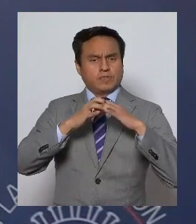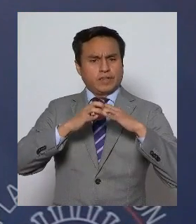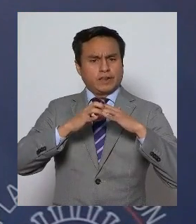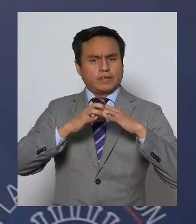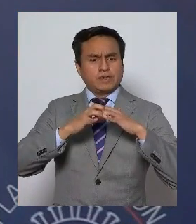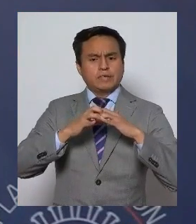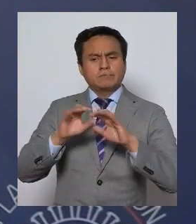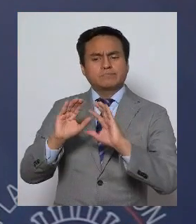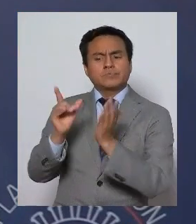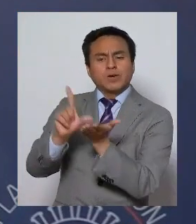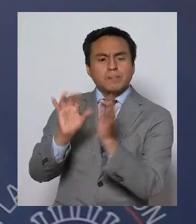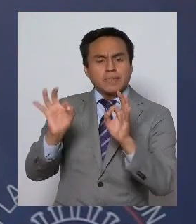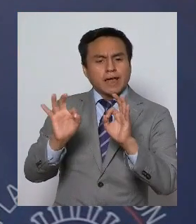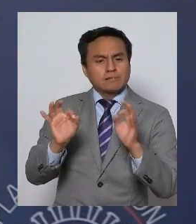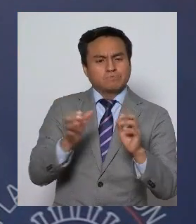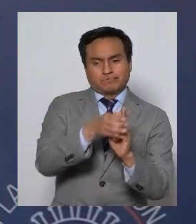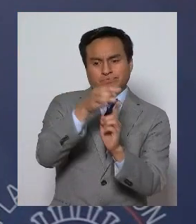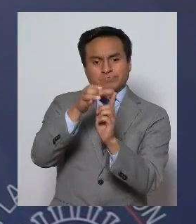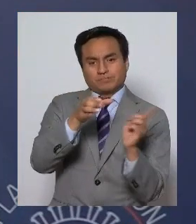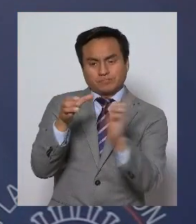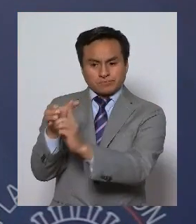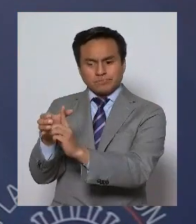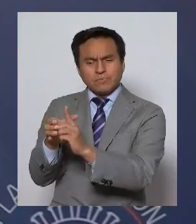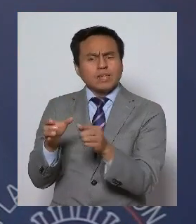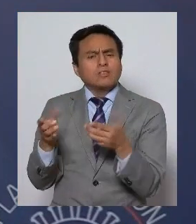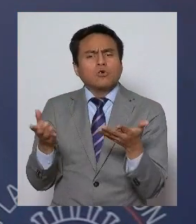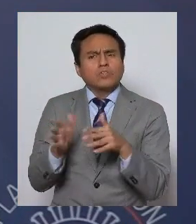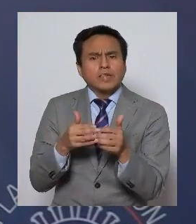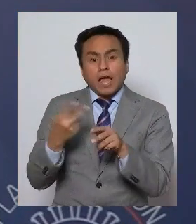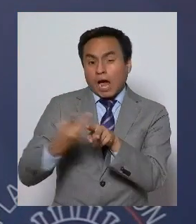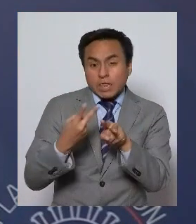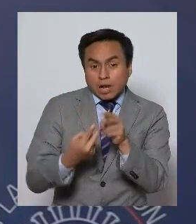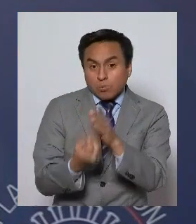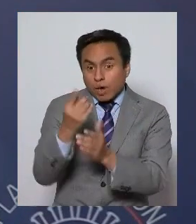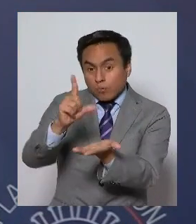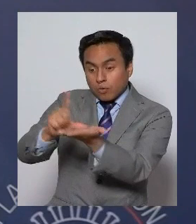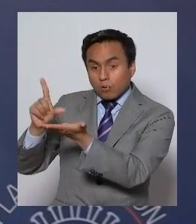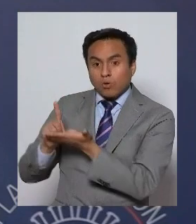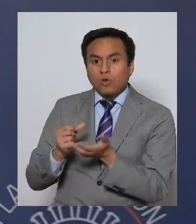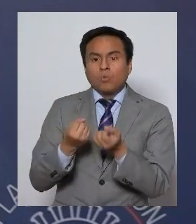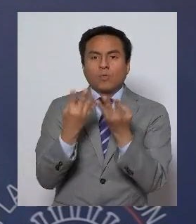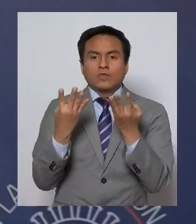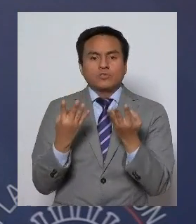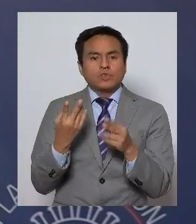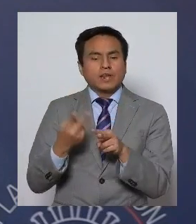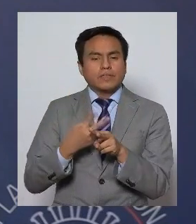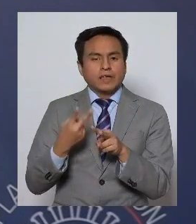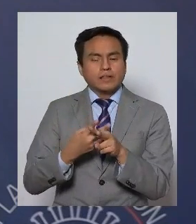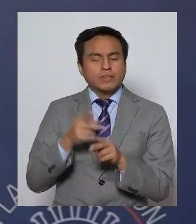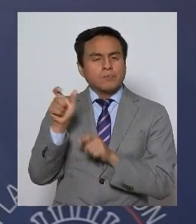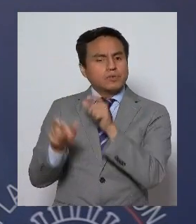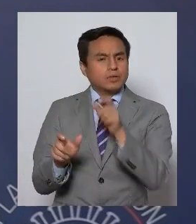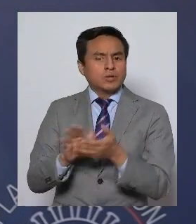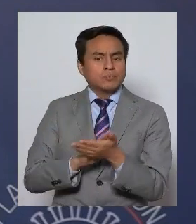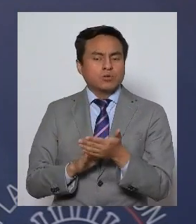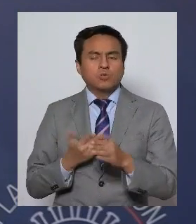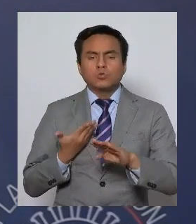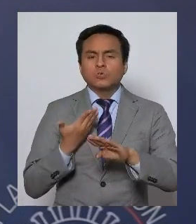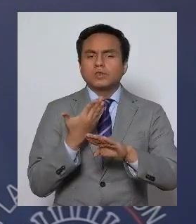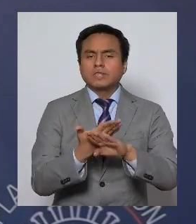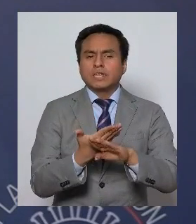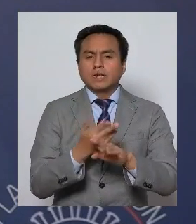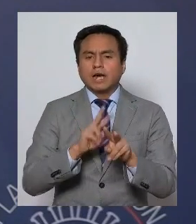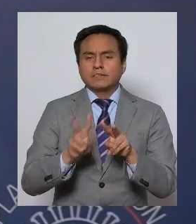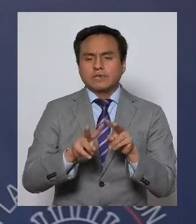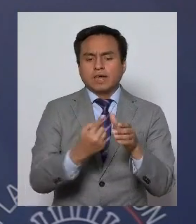las residencias sanitarias? ¿Se van a arrendar nuevos espacios? ¿Cuántos espacios se van a arrendar? ¿Y cómo hace una persona para solicitar